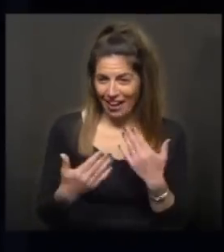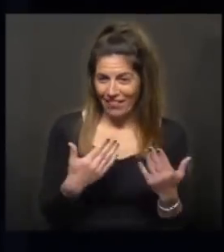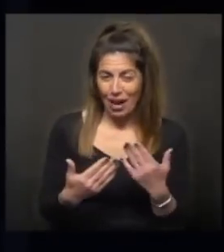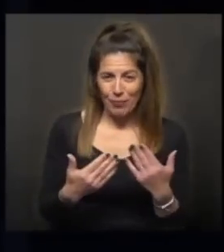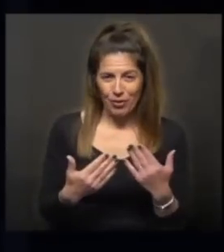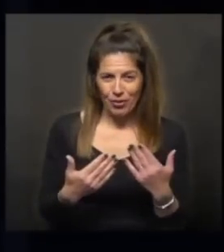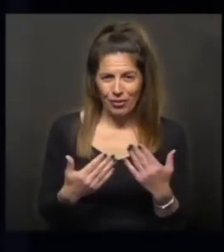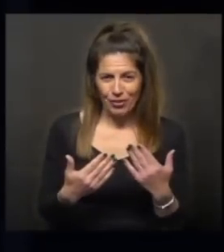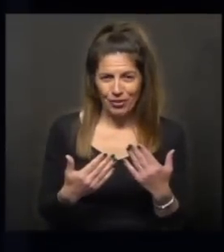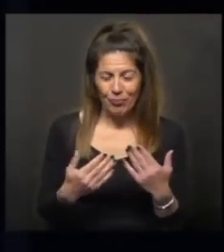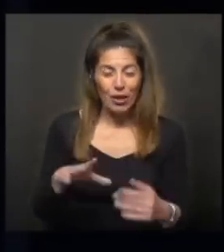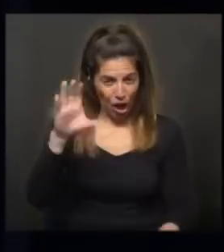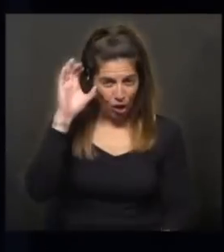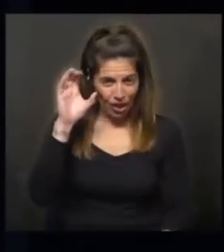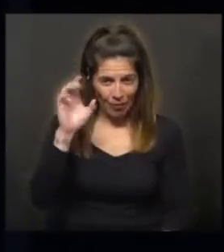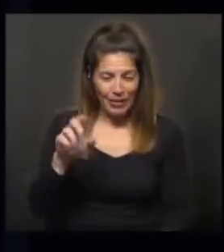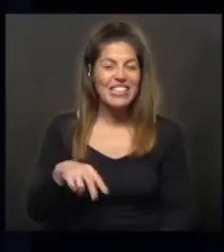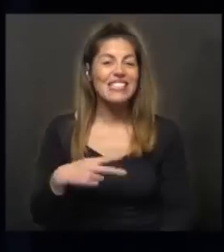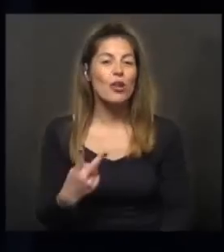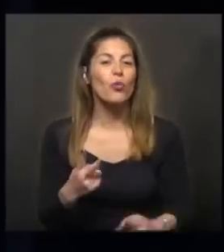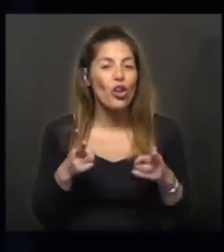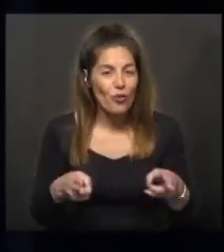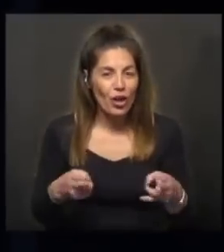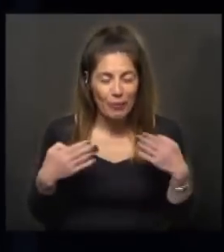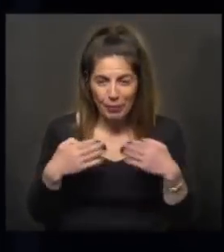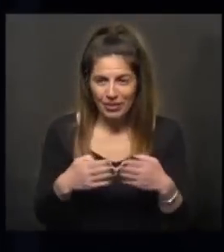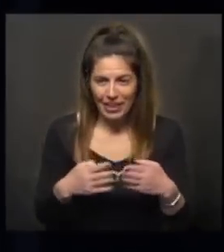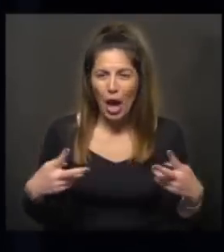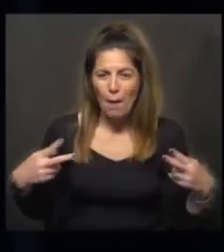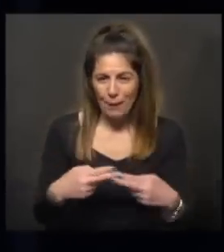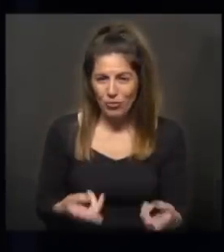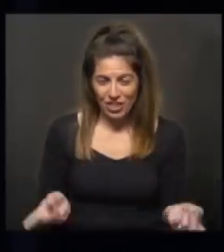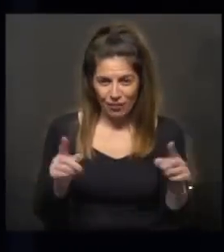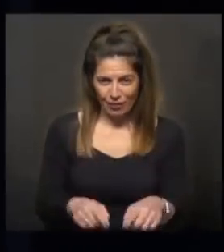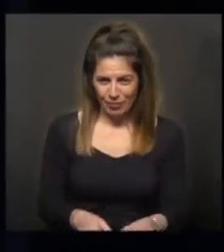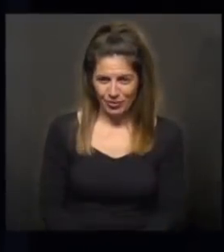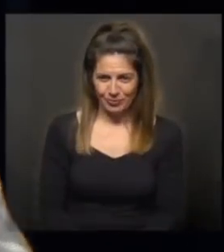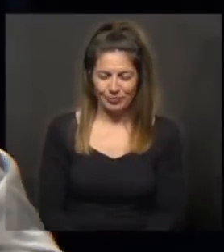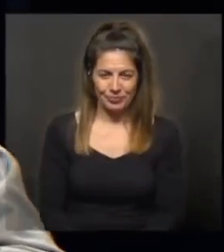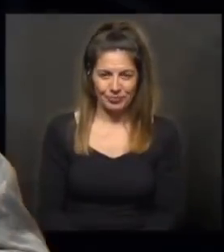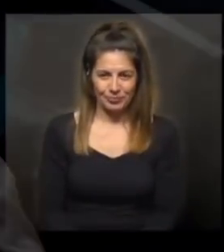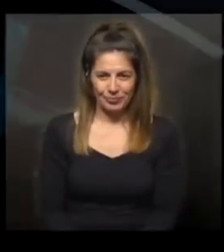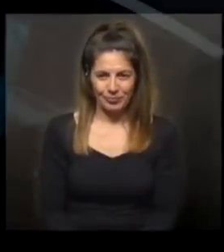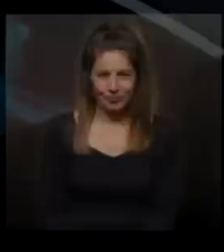voy a tratar de acordarme pedidos en el segundo bloque para preguntarselas hacemos en la parte y la seguimos